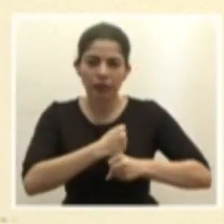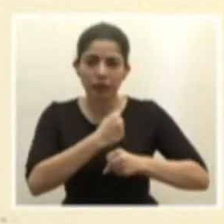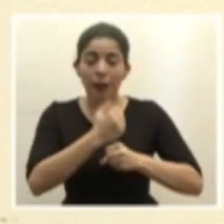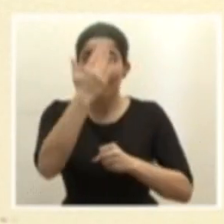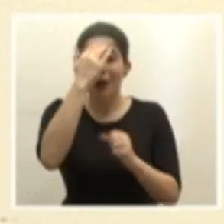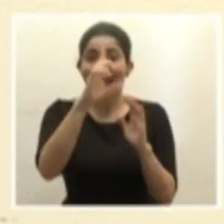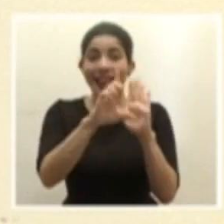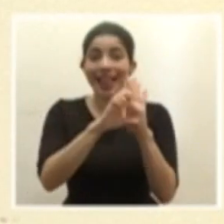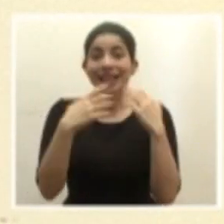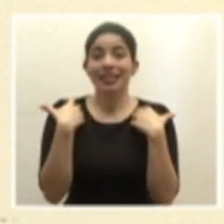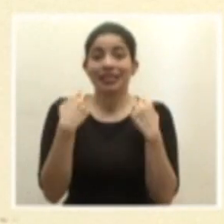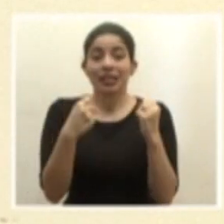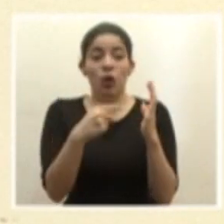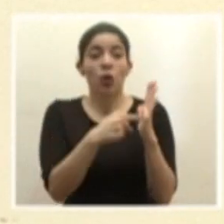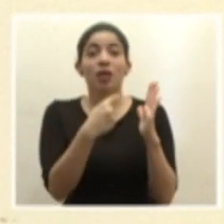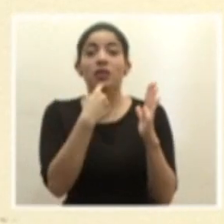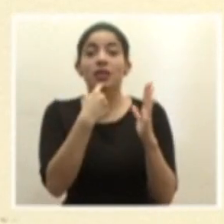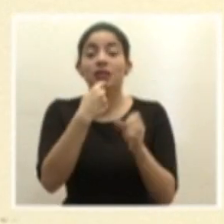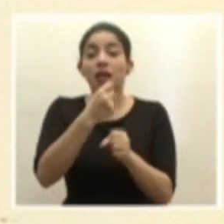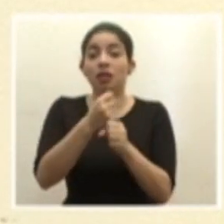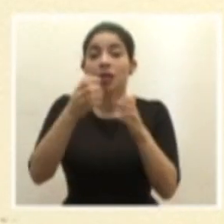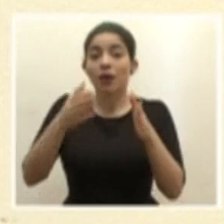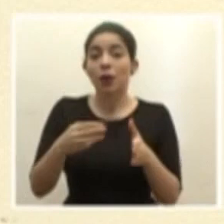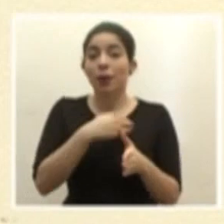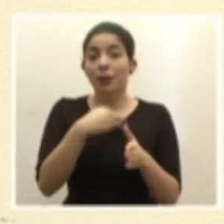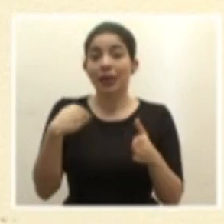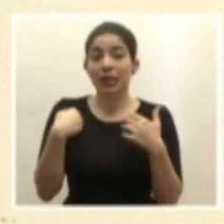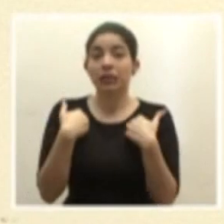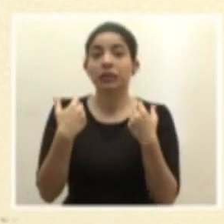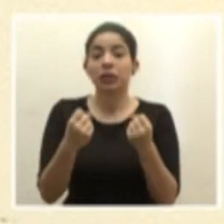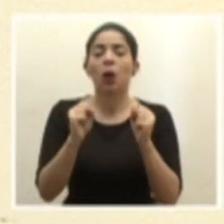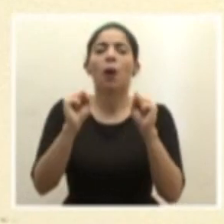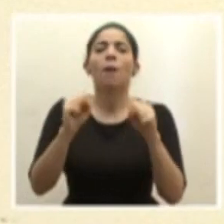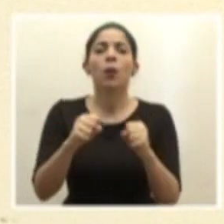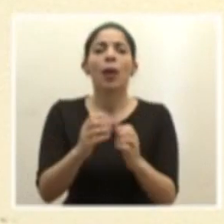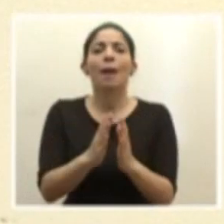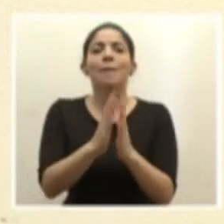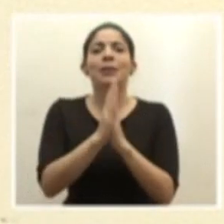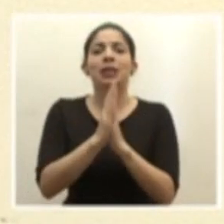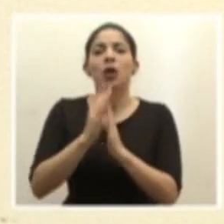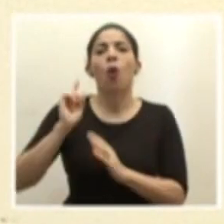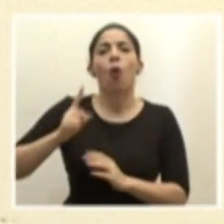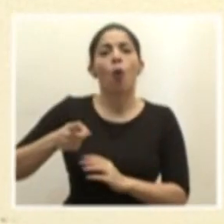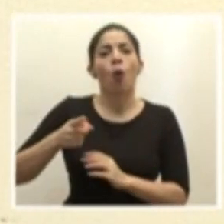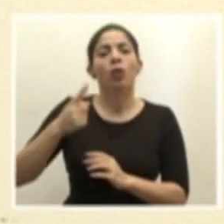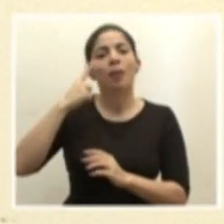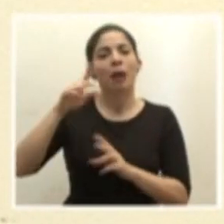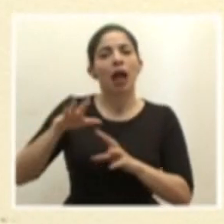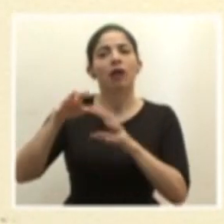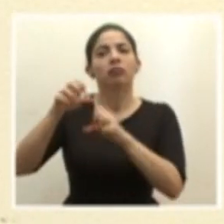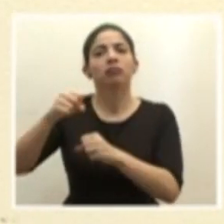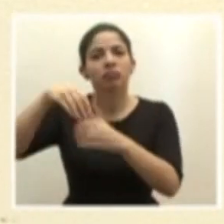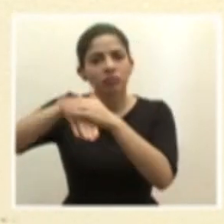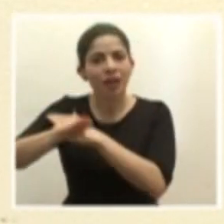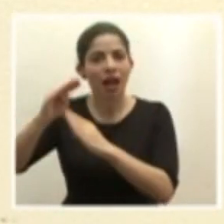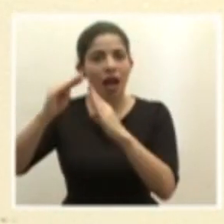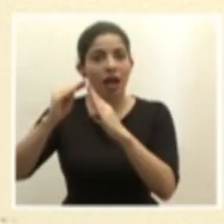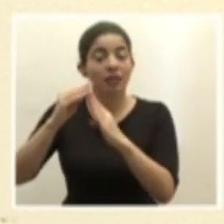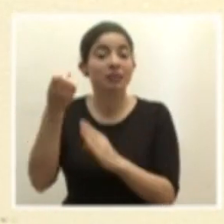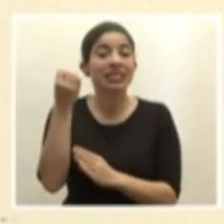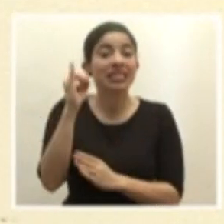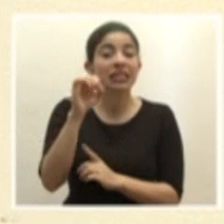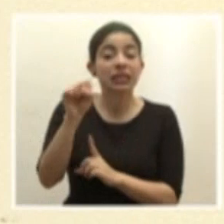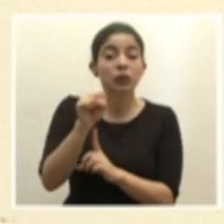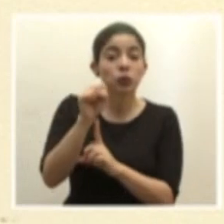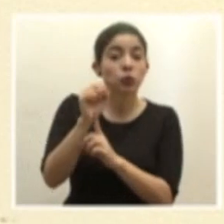que la Ley de Salud establece que los funcionarios del Ministerio de Salud pueden pedir una orden de allanamiento cuando hay una situación